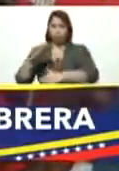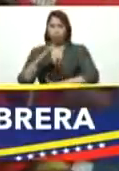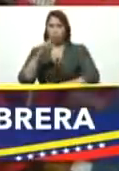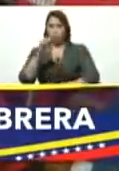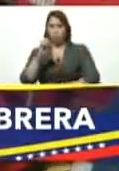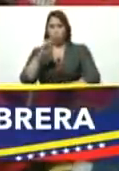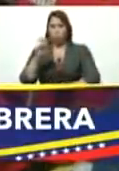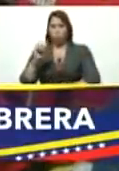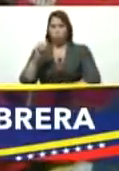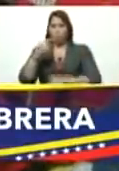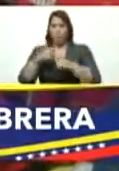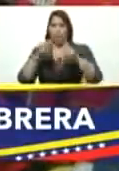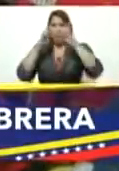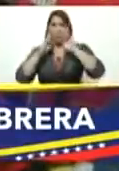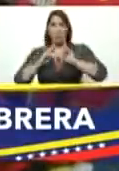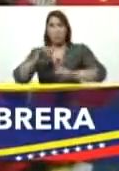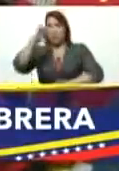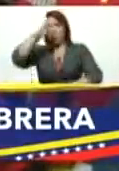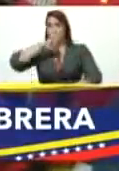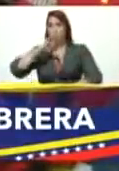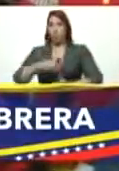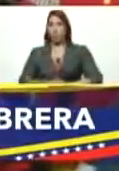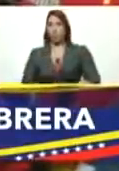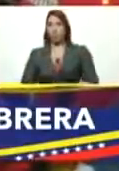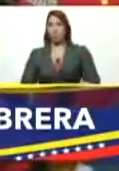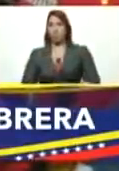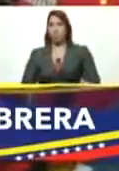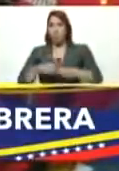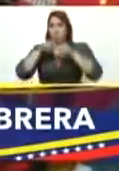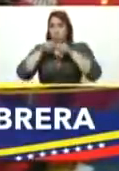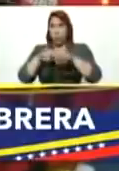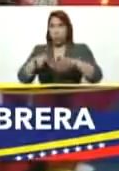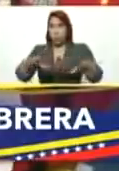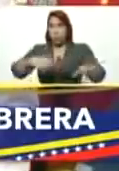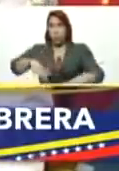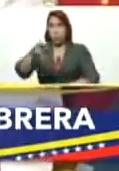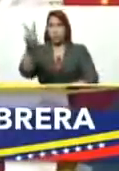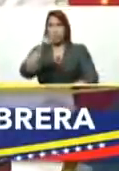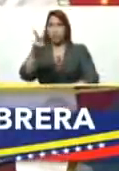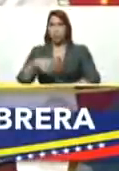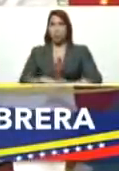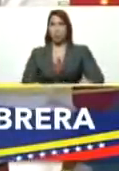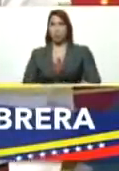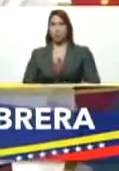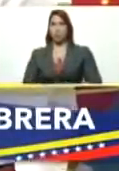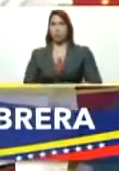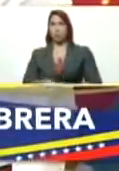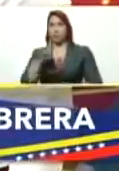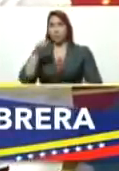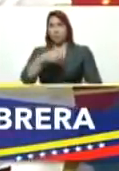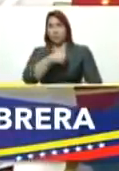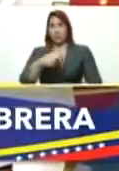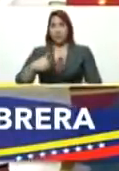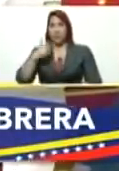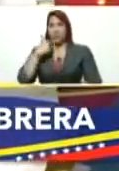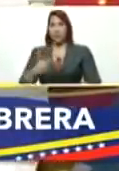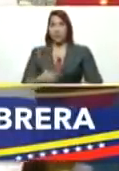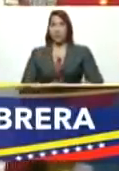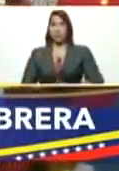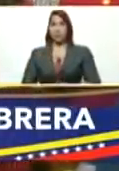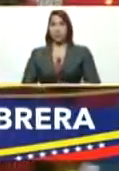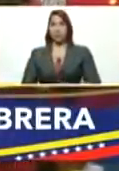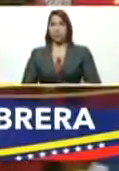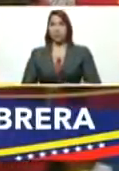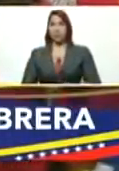potabilización del agua que surten nuestro país también quiero decirles que